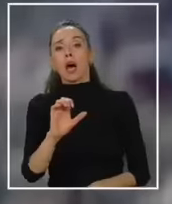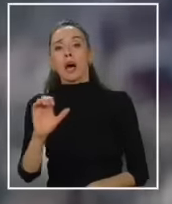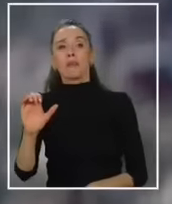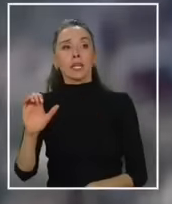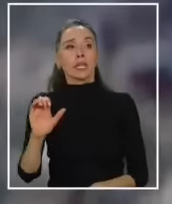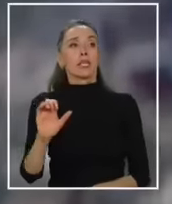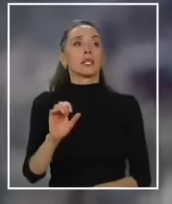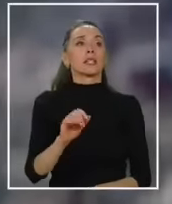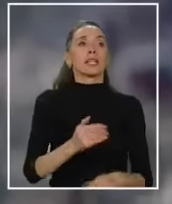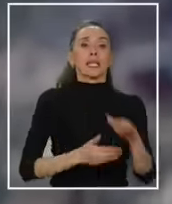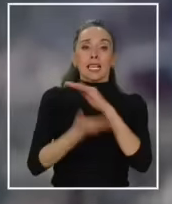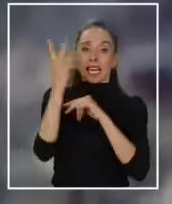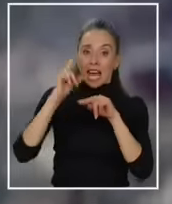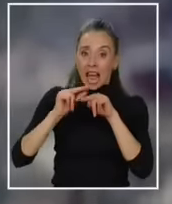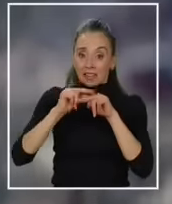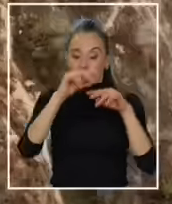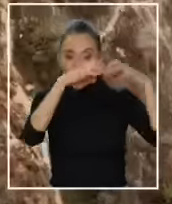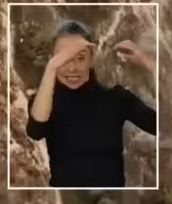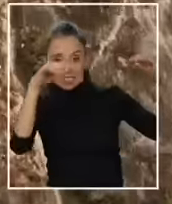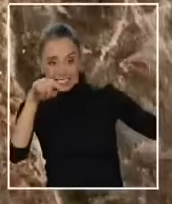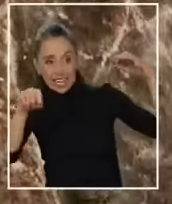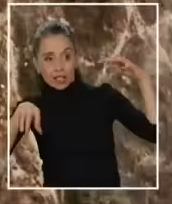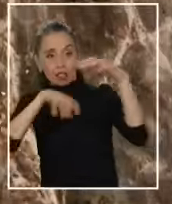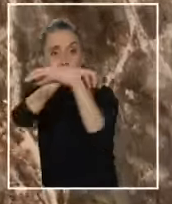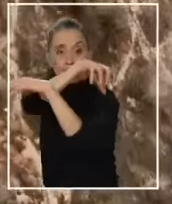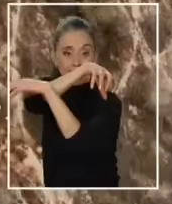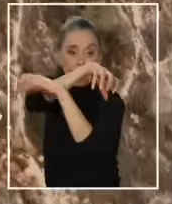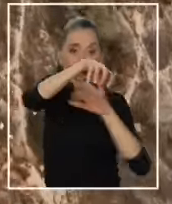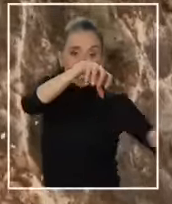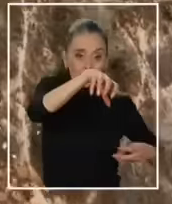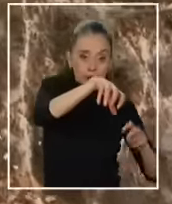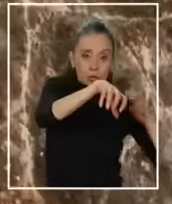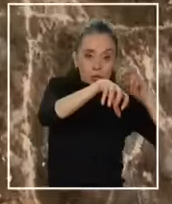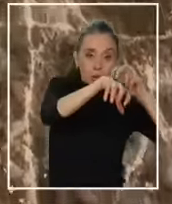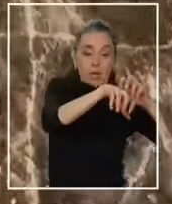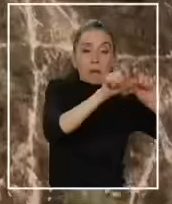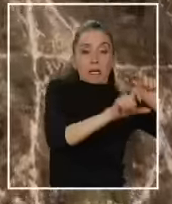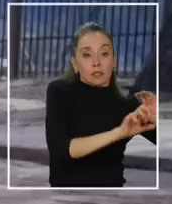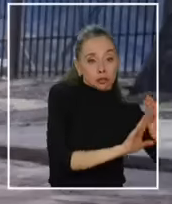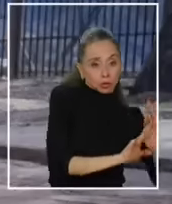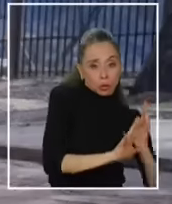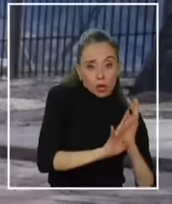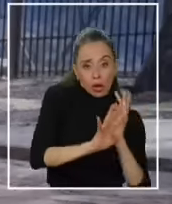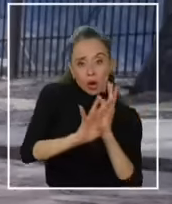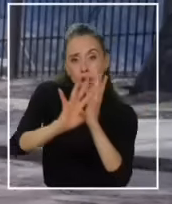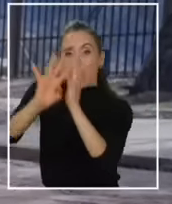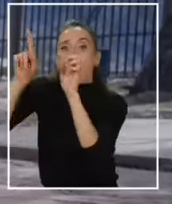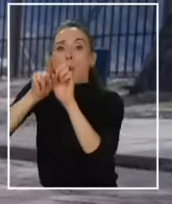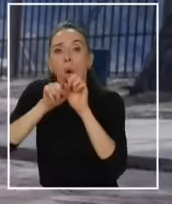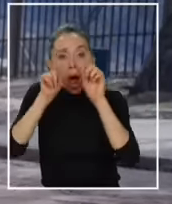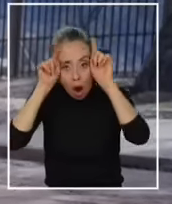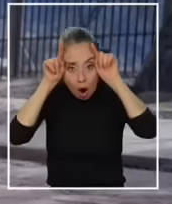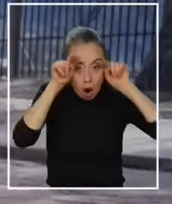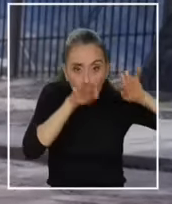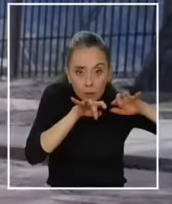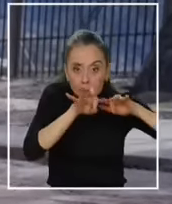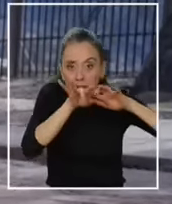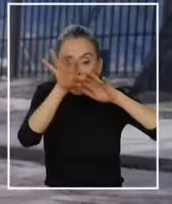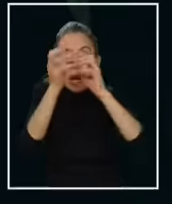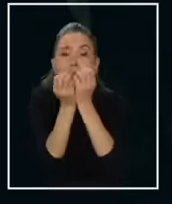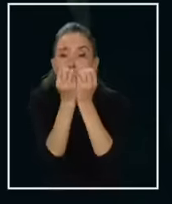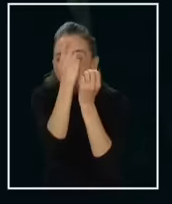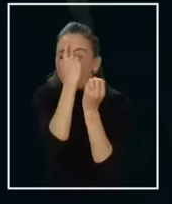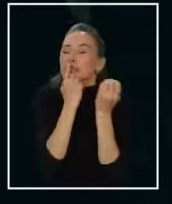¡Amén! Que se subía antiguamente por ese cerro que se ve atrás. Y era una romería, parecían hormiguitas en el cerro, lleno, mucha, mucha